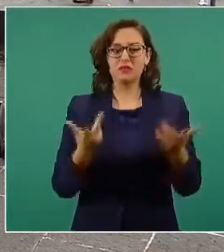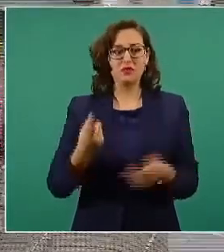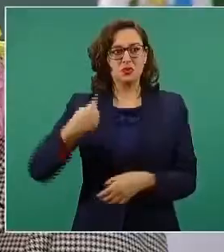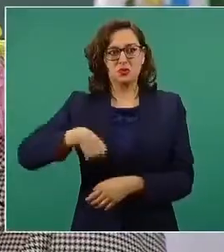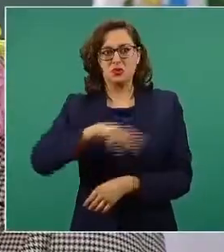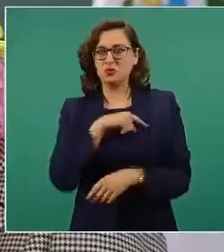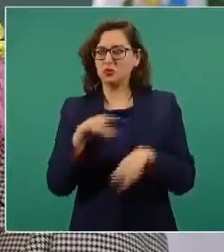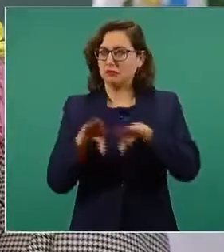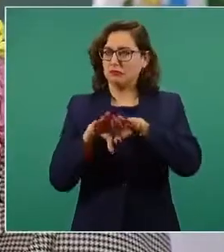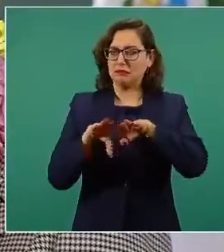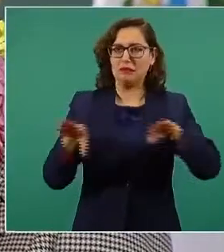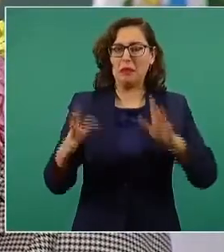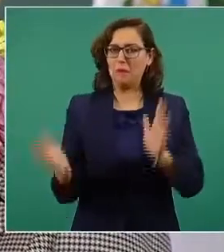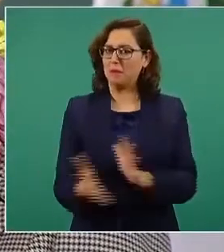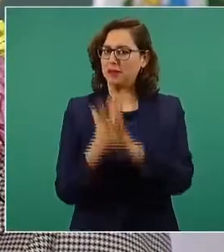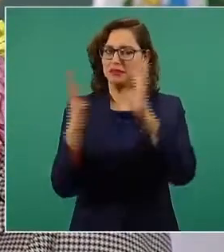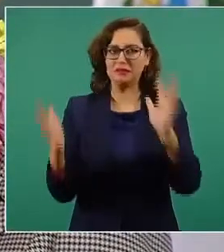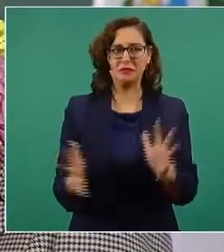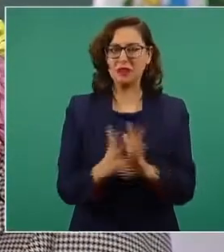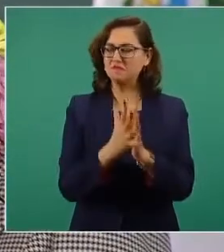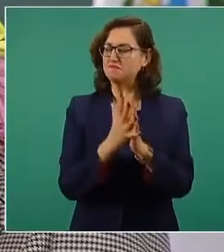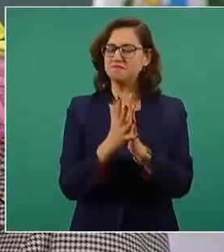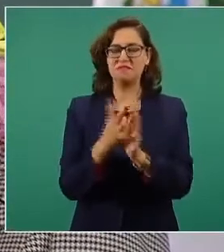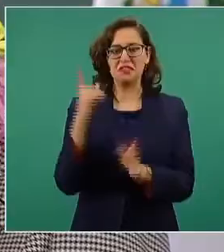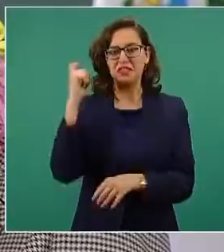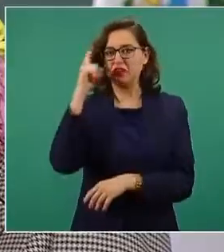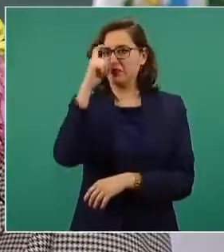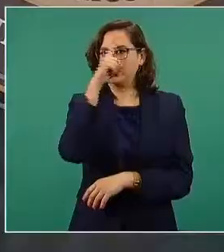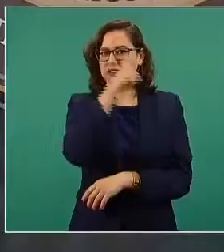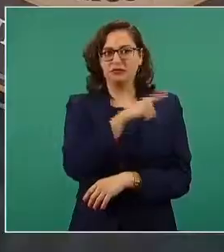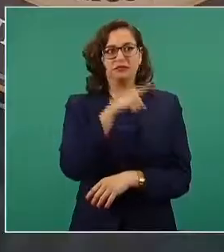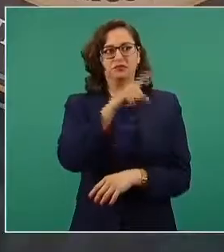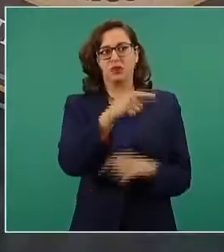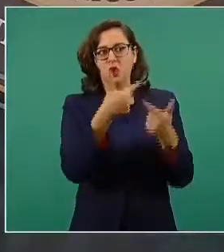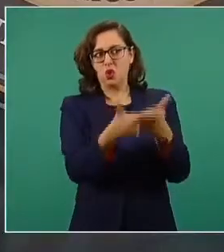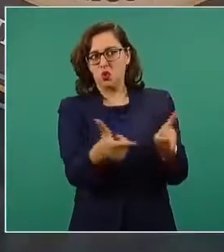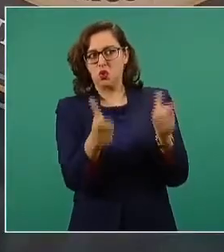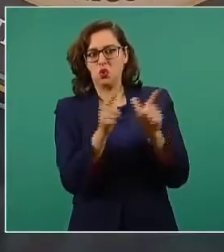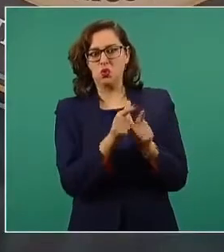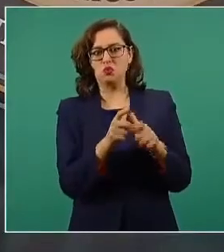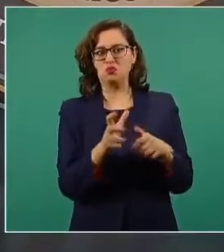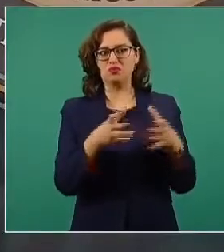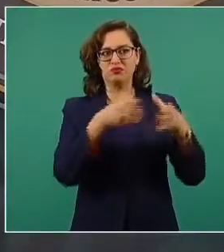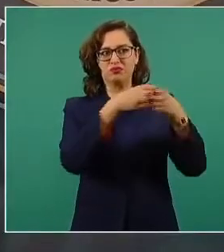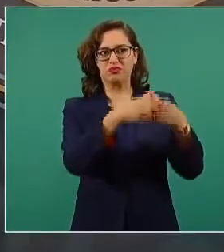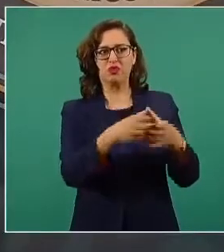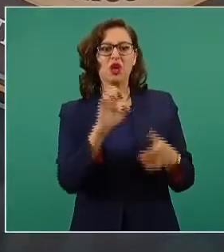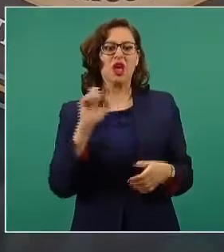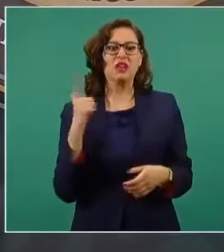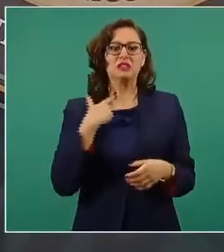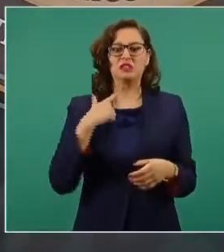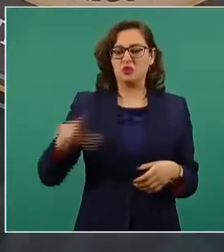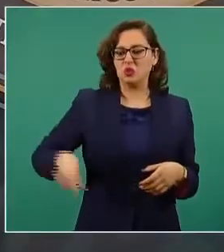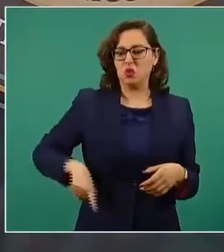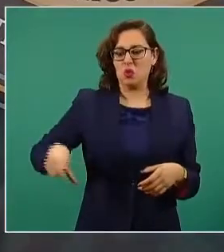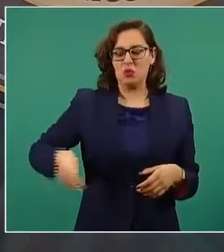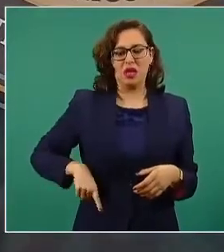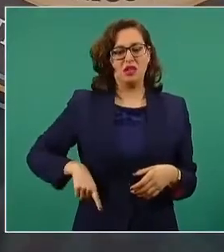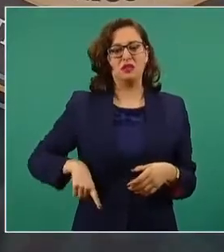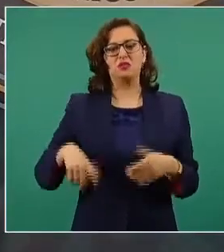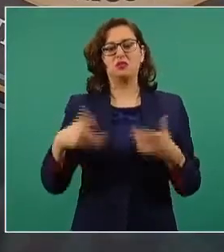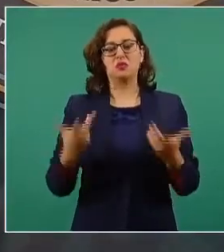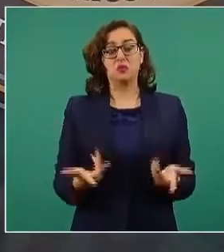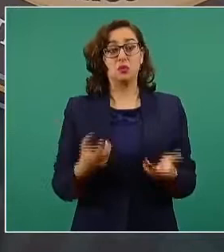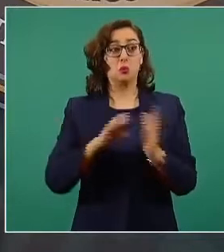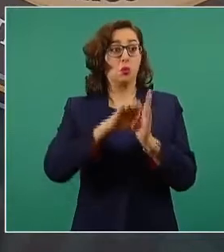nuestra democrática. Sufrimos la presión de las élites y de gobiernos que han destabilizado, por ejemplo, el